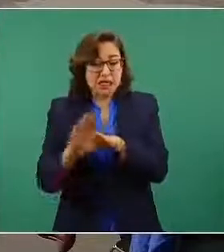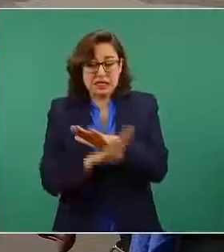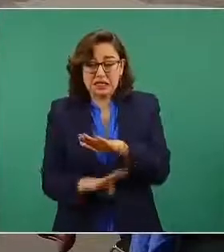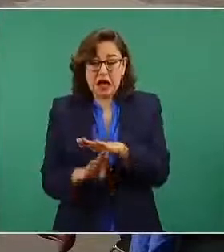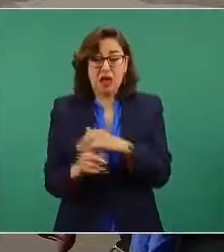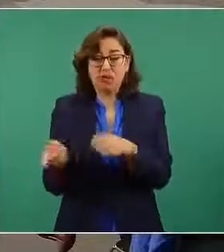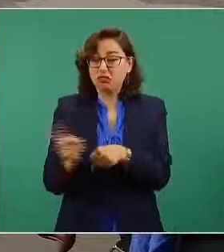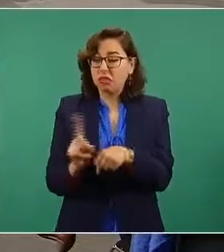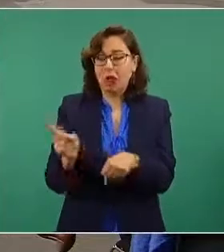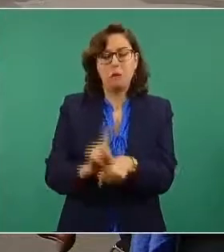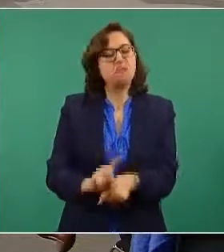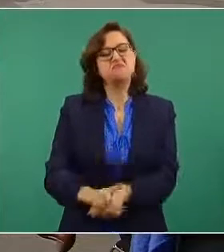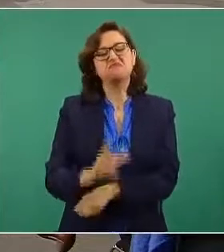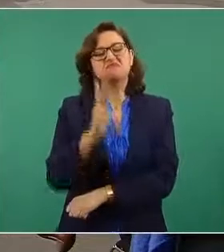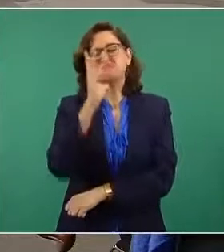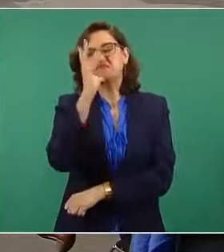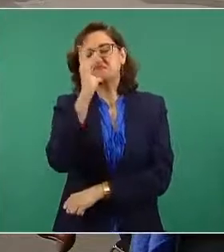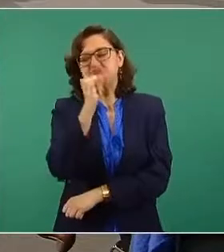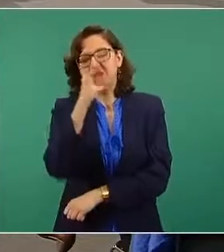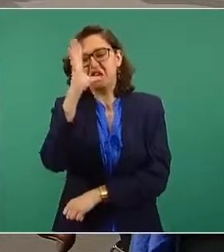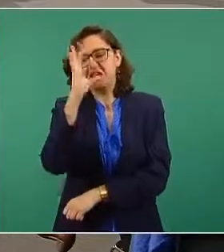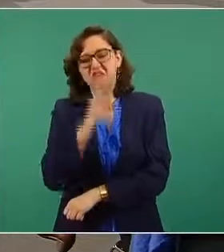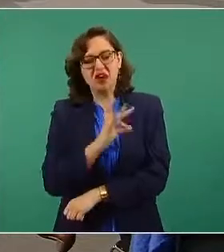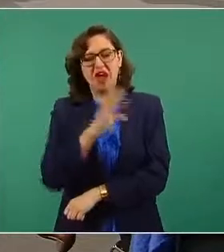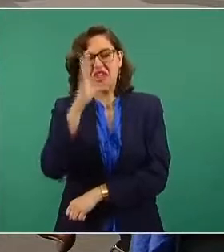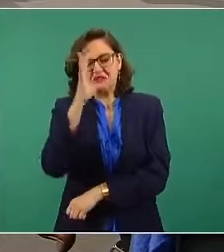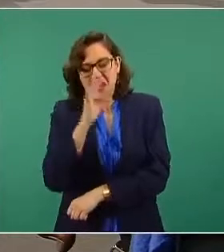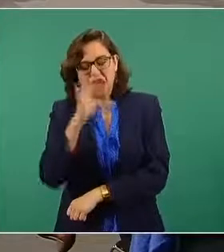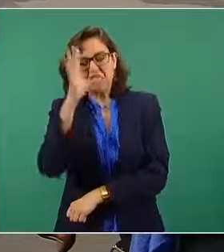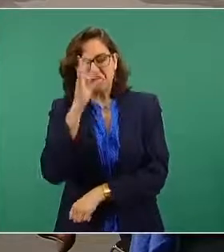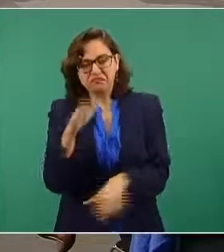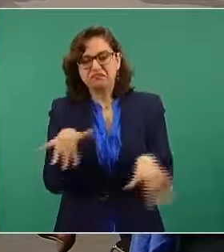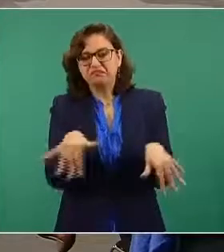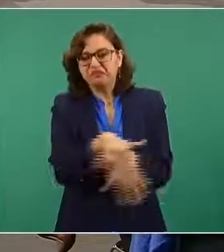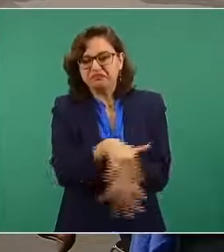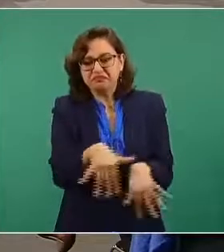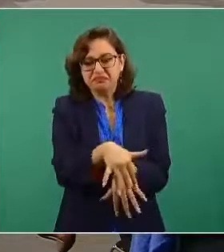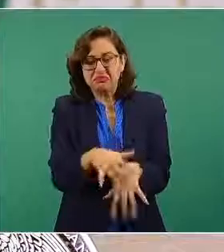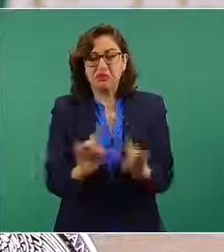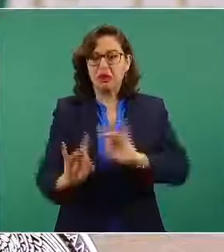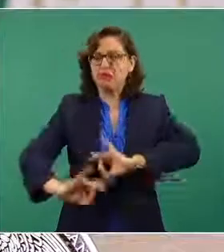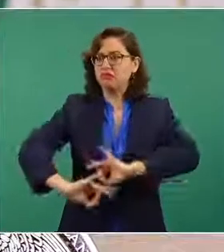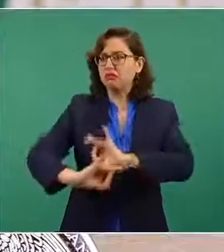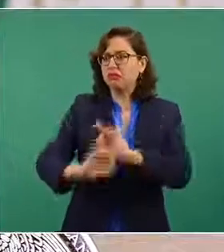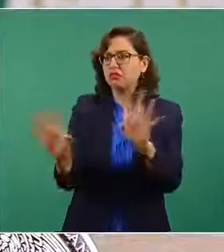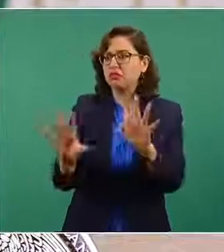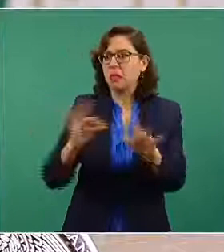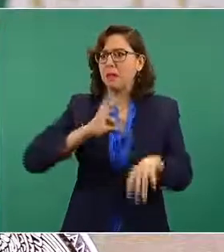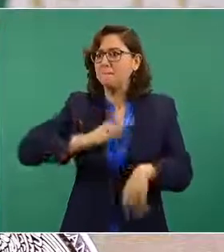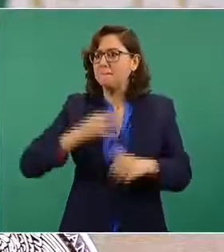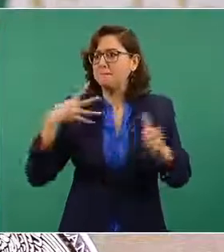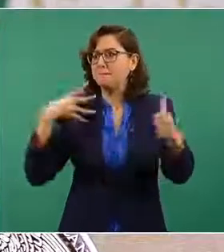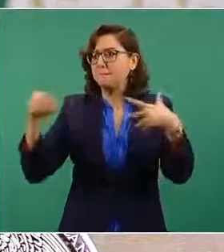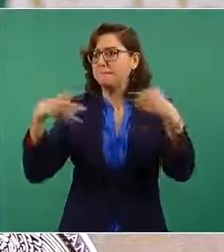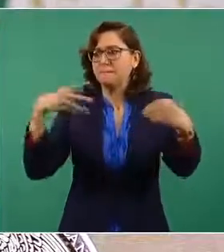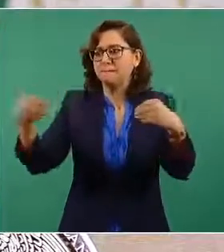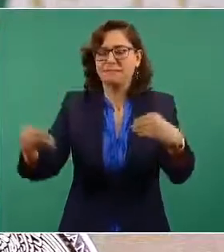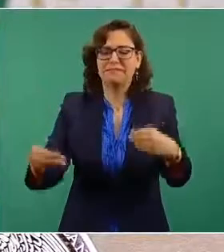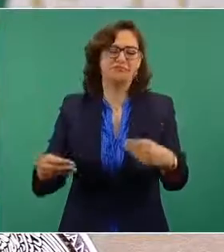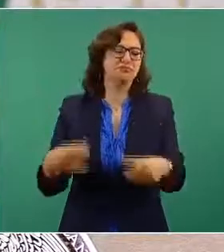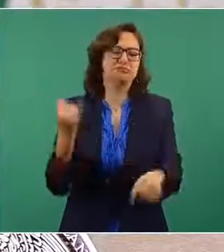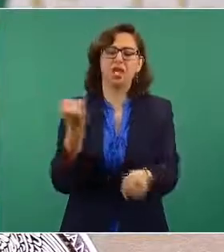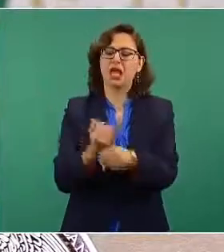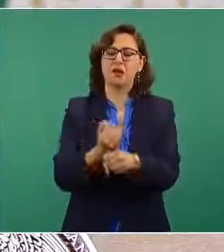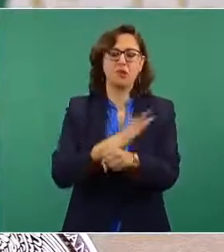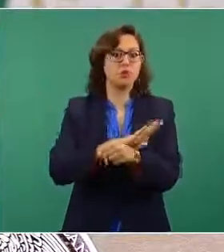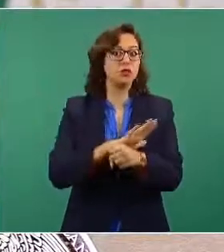pero ante un reto tan importante como una pandemia, desde luego enfrentó retos muy importantes. Y por eso